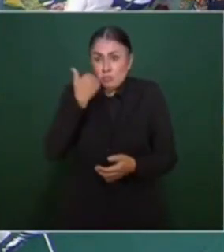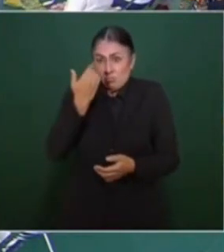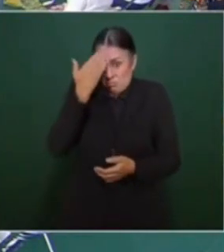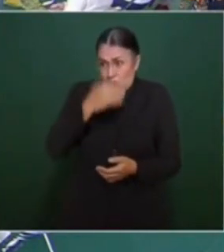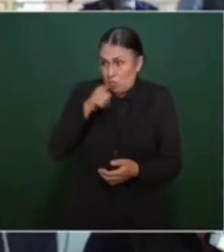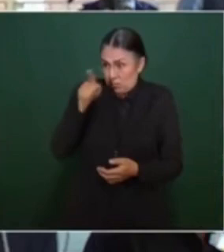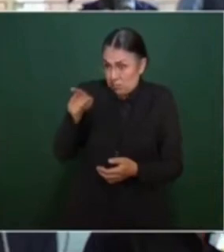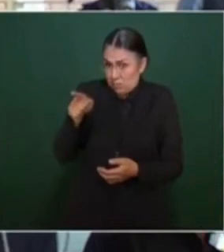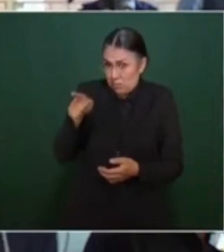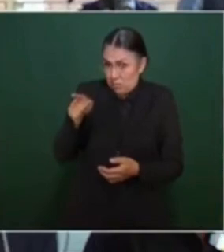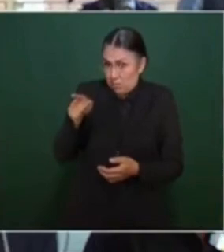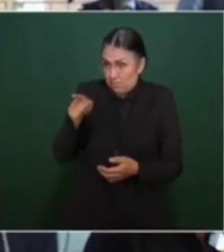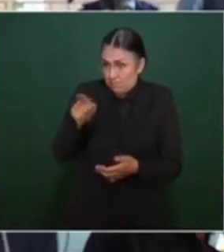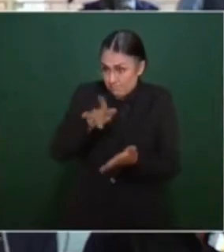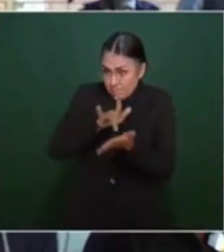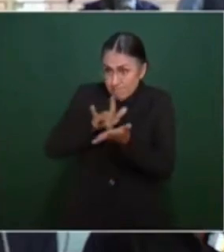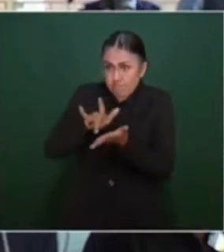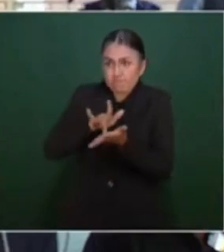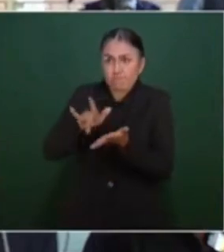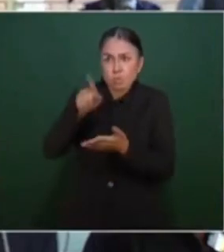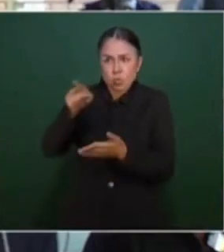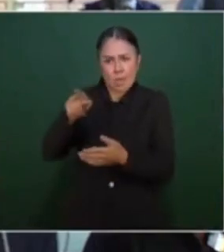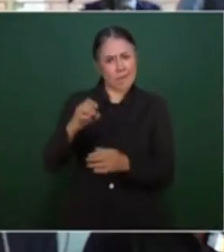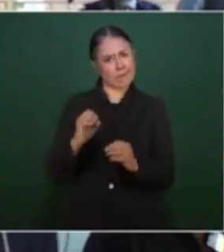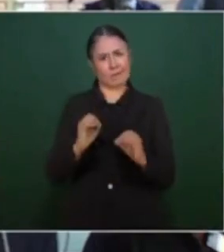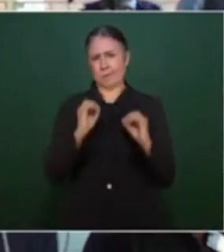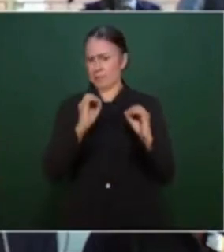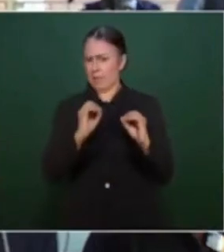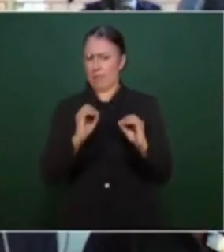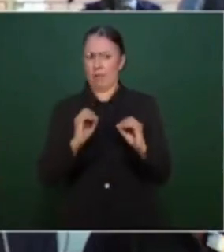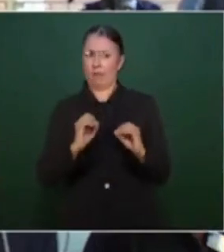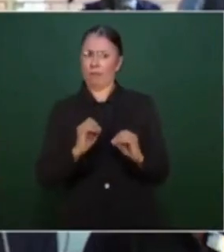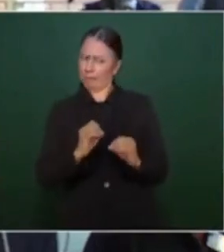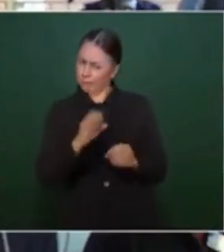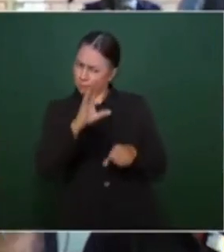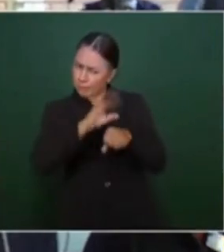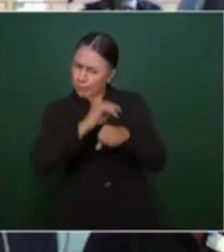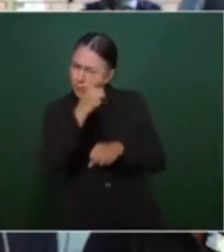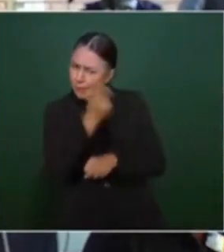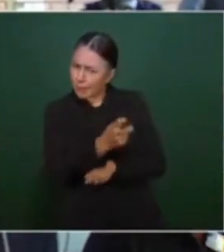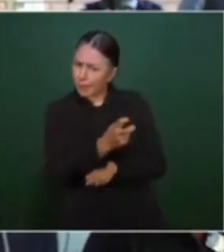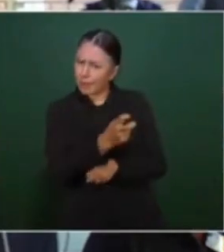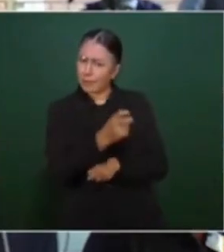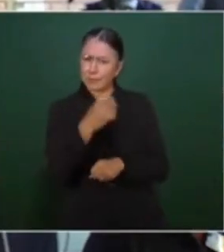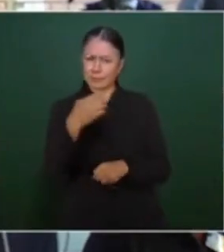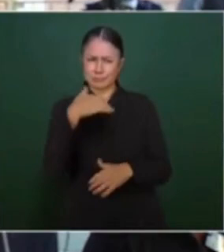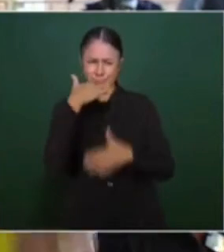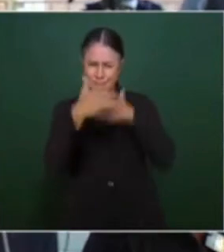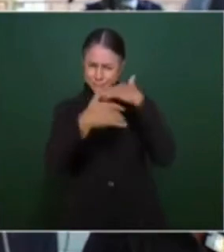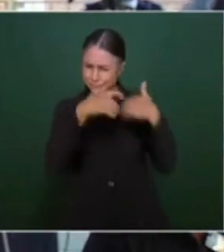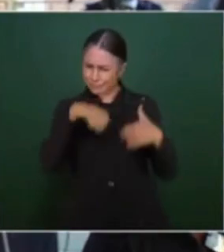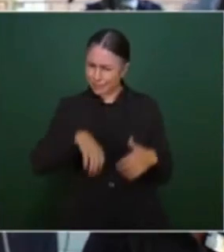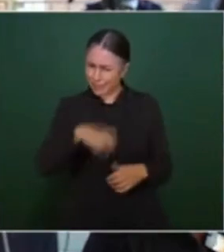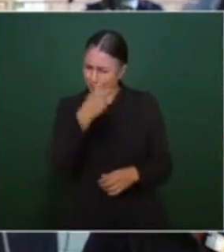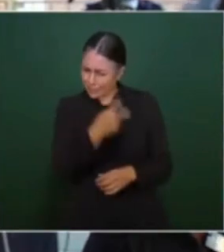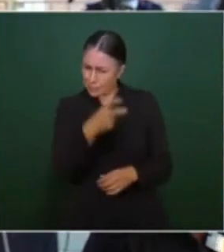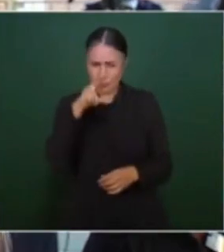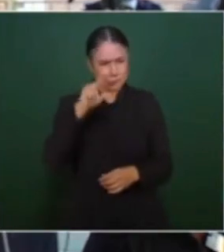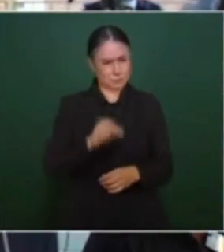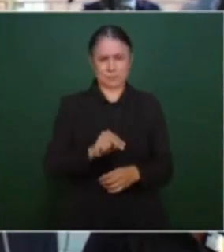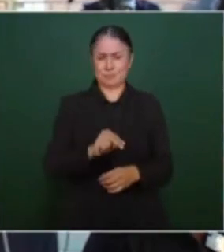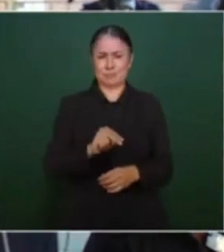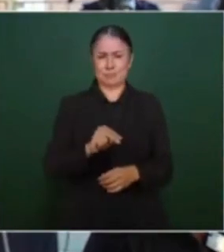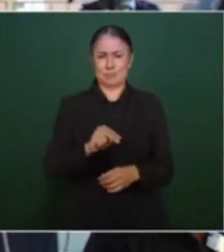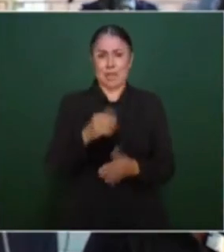en su esquema de cero tolerancia a la corrupción, ayudarnos a los nayaritas a recuperar